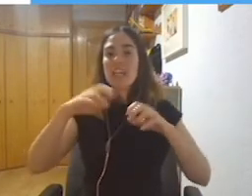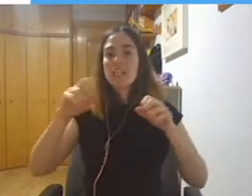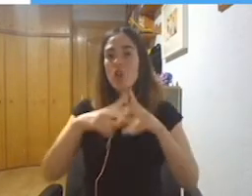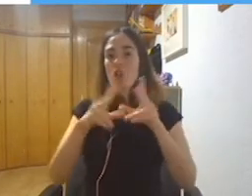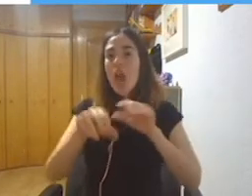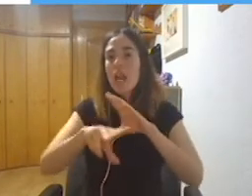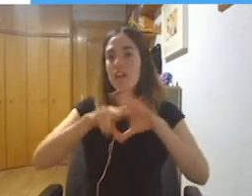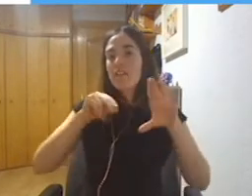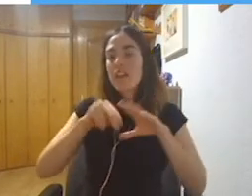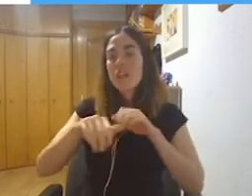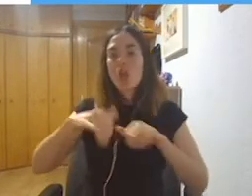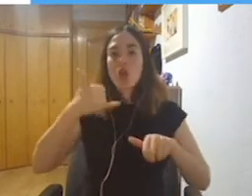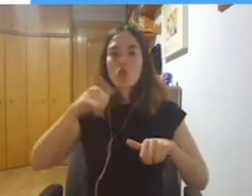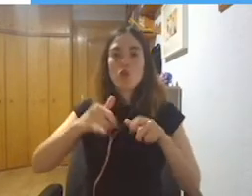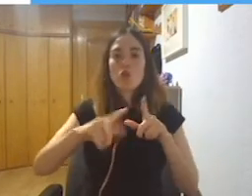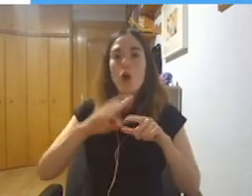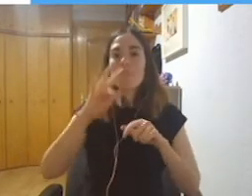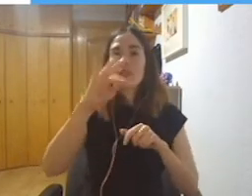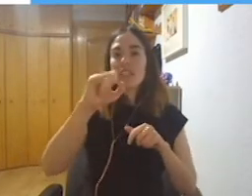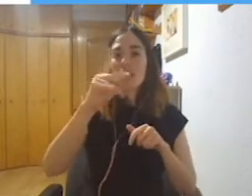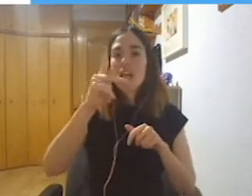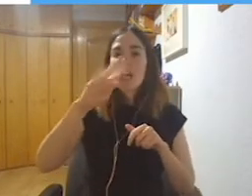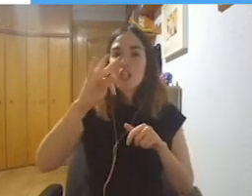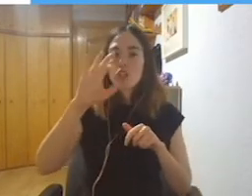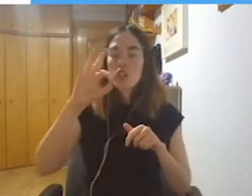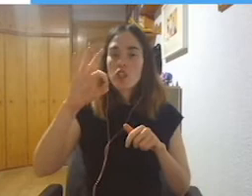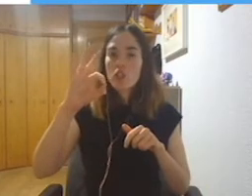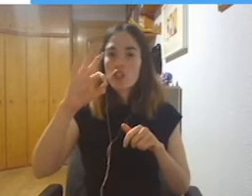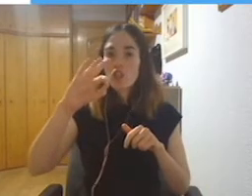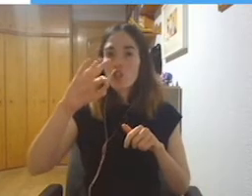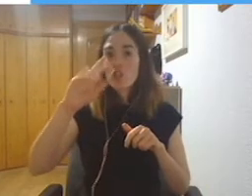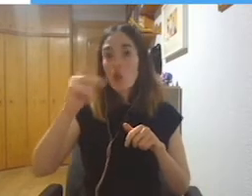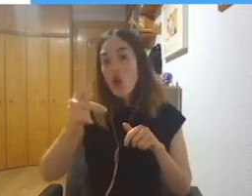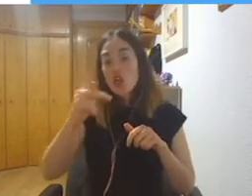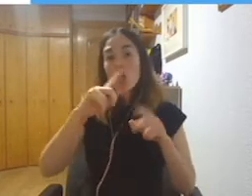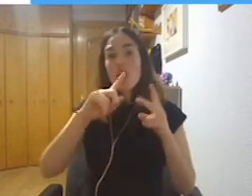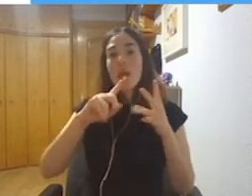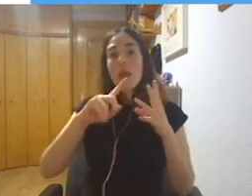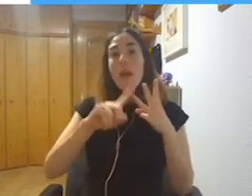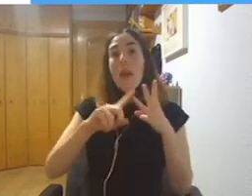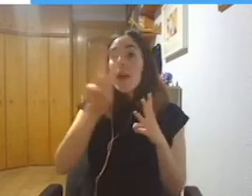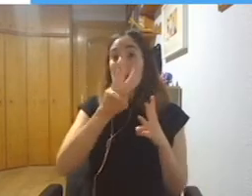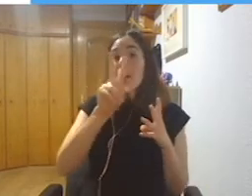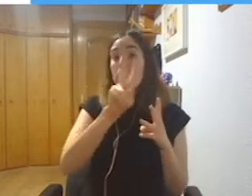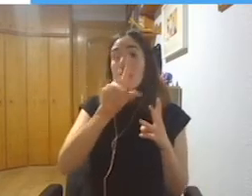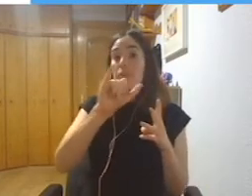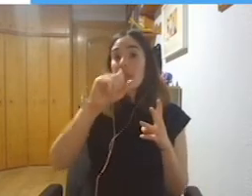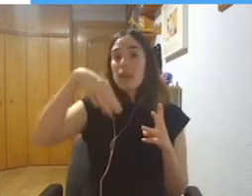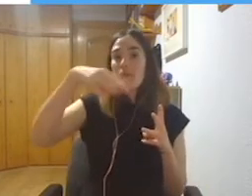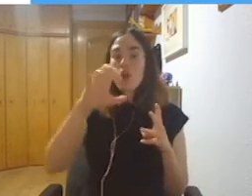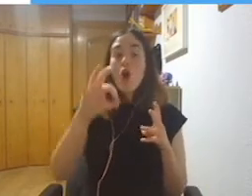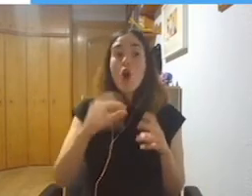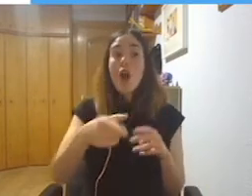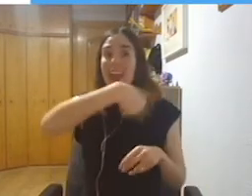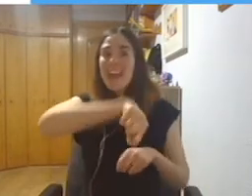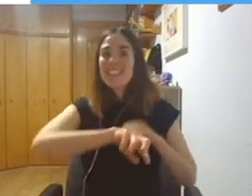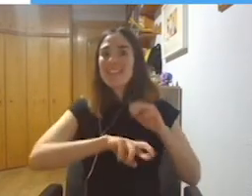ejemplo, YouTube, Vimeo, TikTok. Todo esto también hay que regularlo y también se pretende tenerlo en cuenta en nuevas